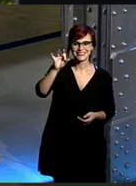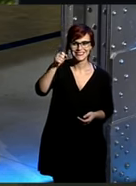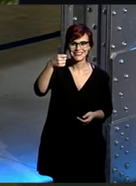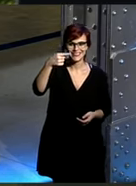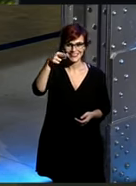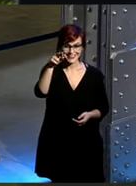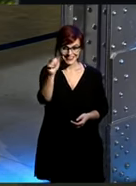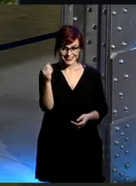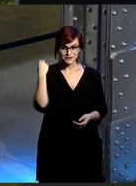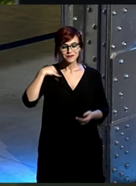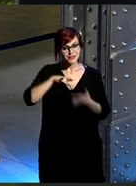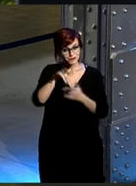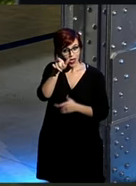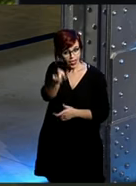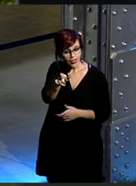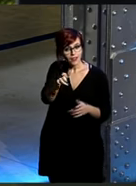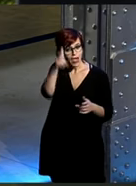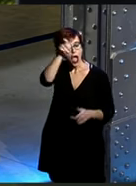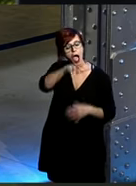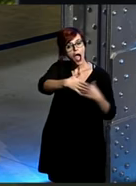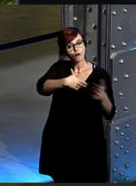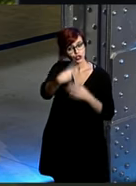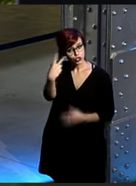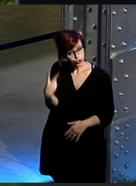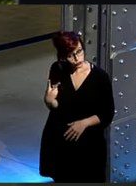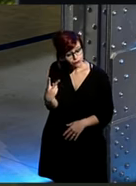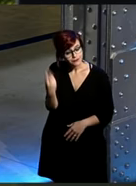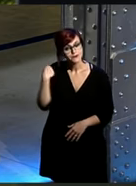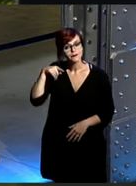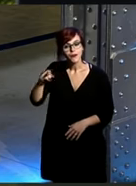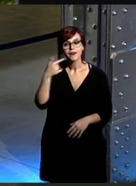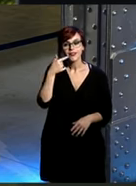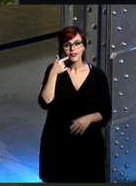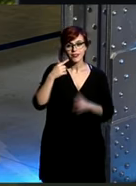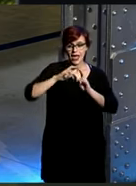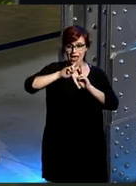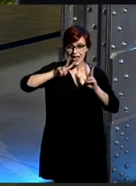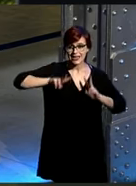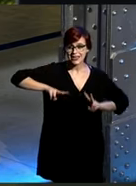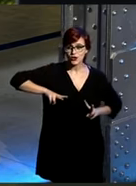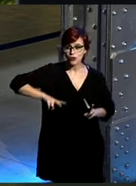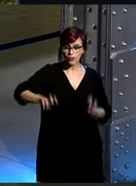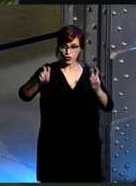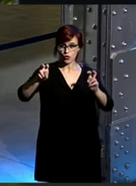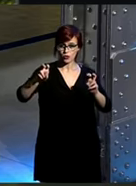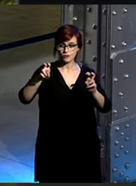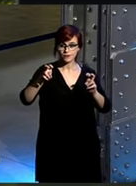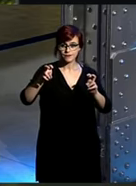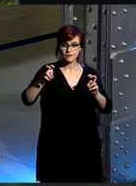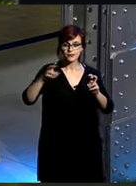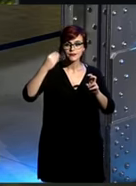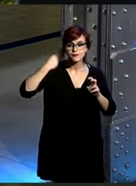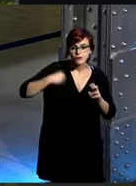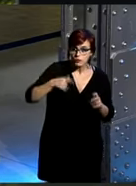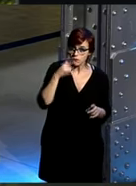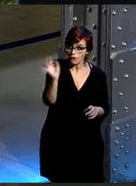Industrial, que dice, es una apuesta, él dice, hasta ahora esto de la innovación, vos que estás comentando el tema que siempre hay innovación y también, y es